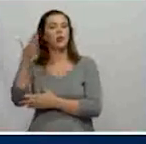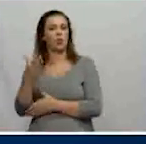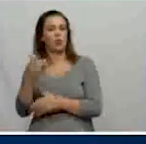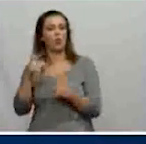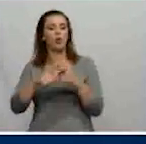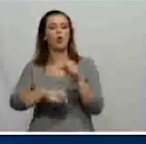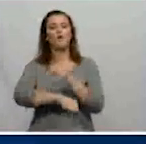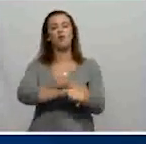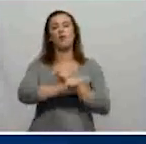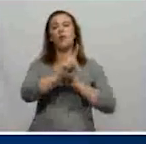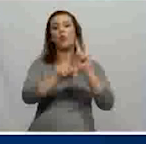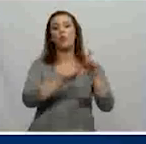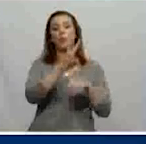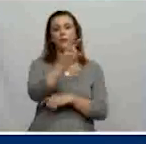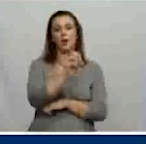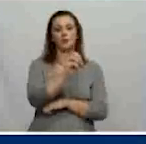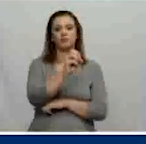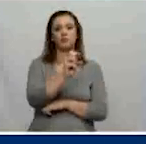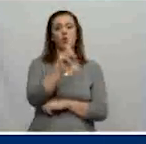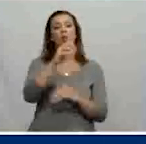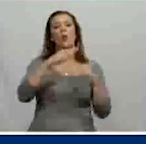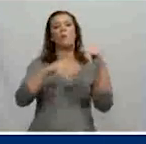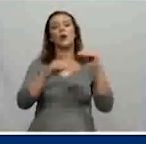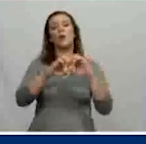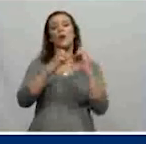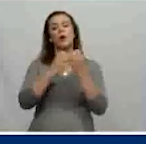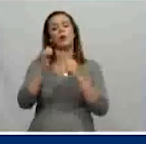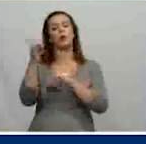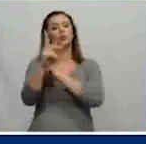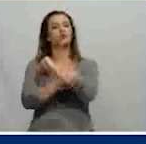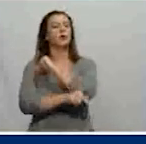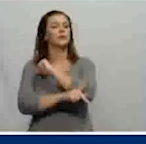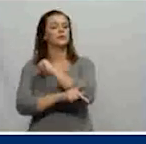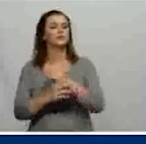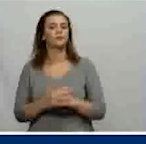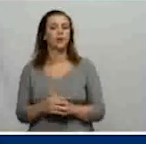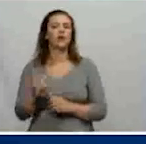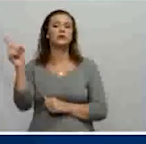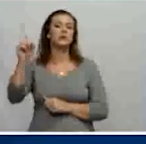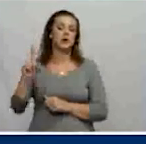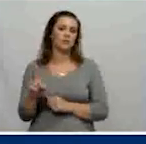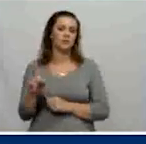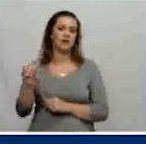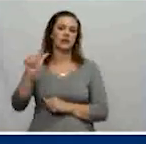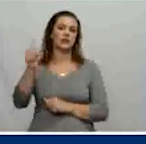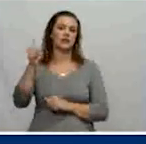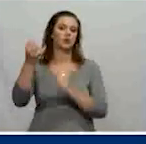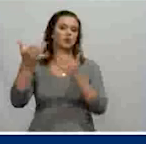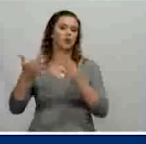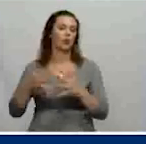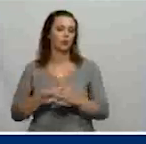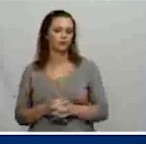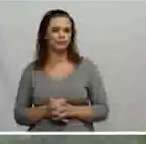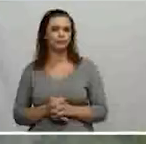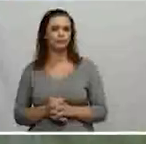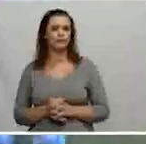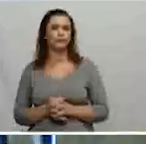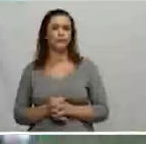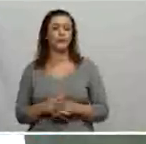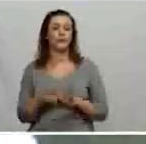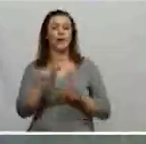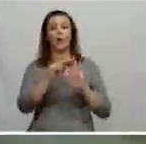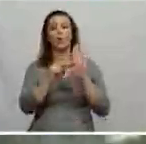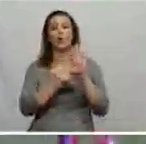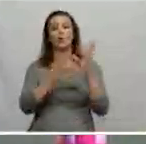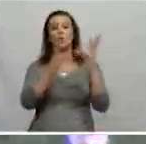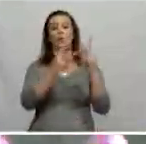Fútbol Consultants con 20, uno menos los clubes extranjeros. Saprissa, 10 jugadores. Es que la norma de